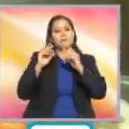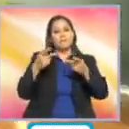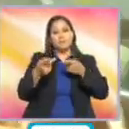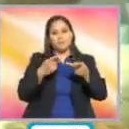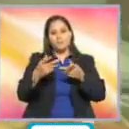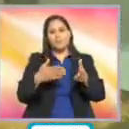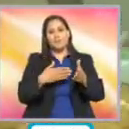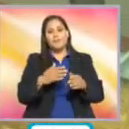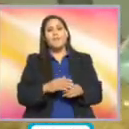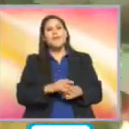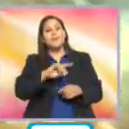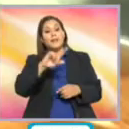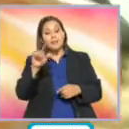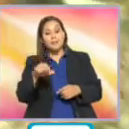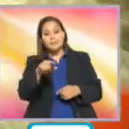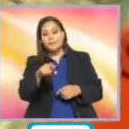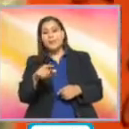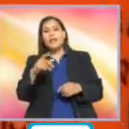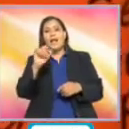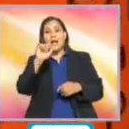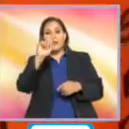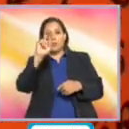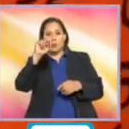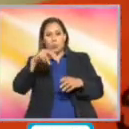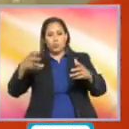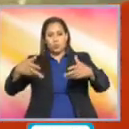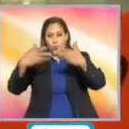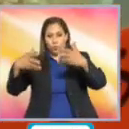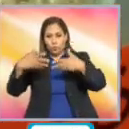más? Eso es de ensalada de atún,